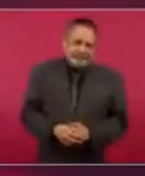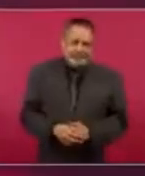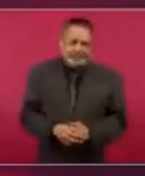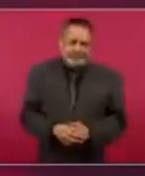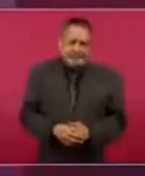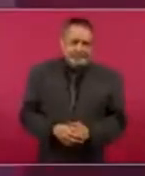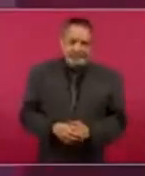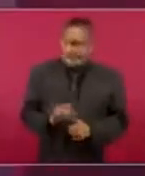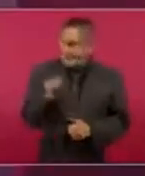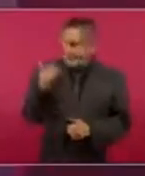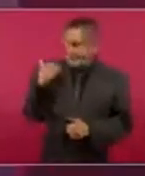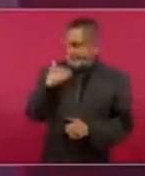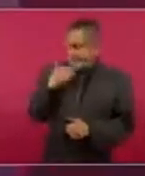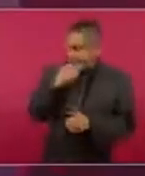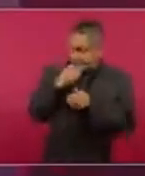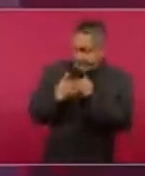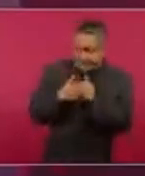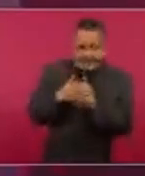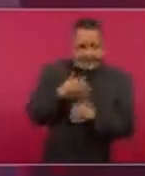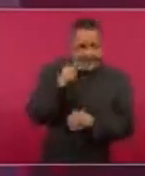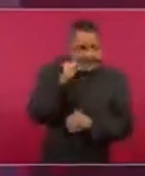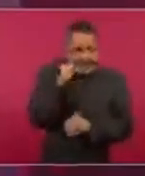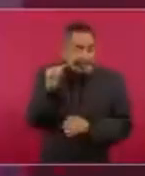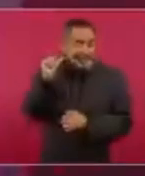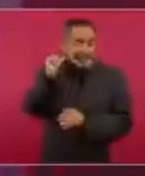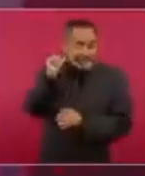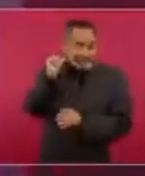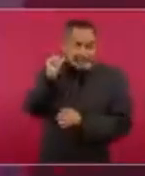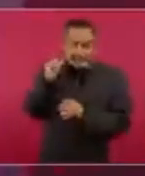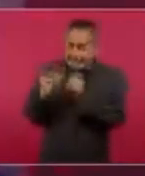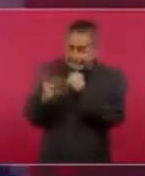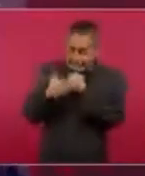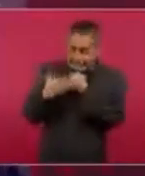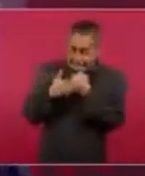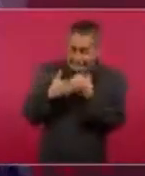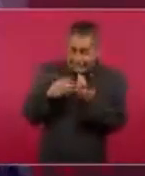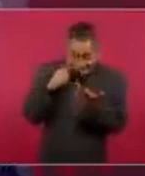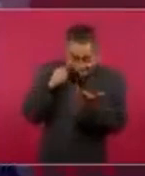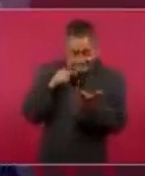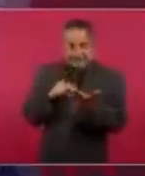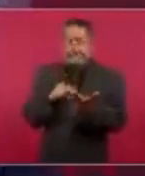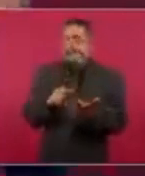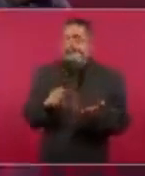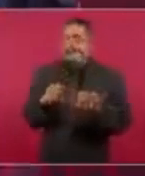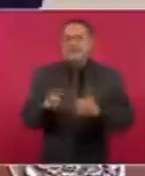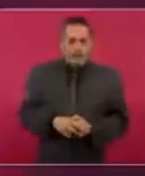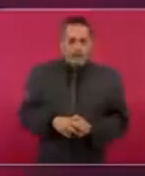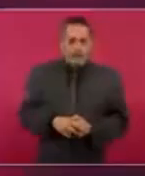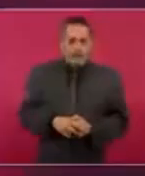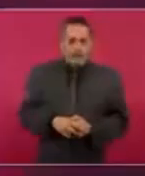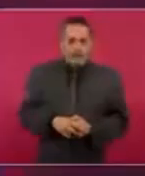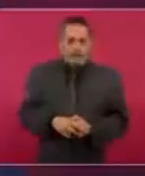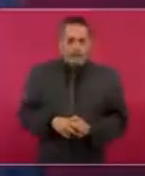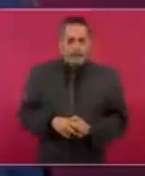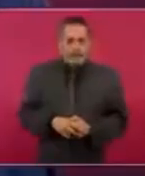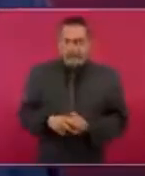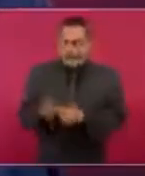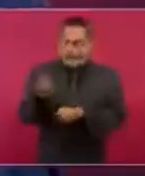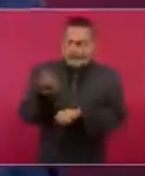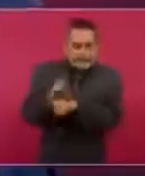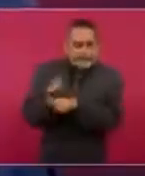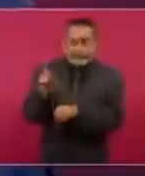No, si apenas ayer me informaron. Es que todos los